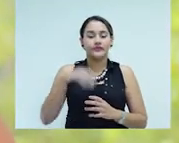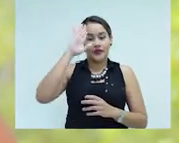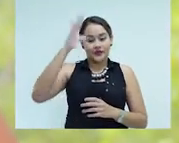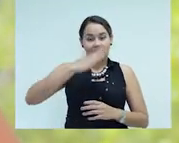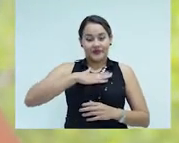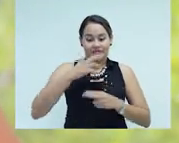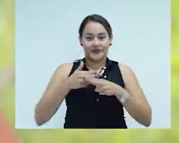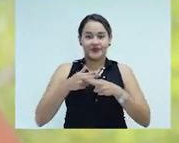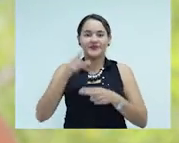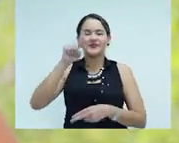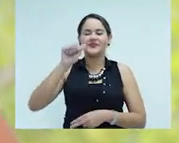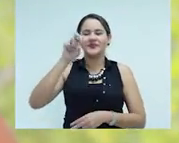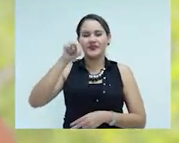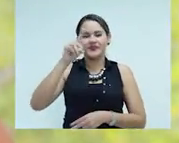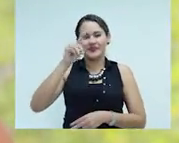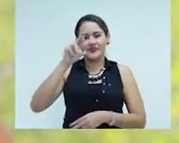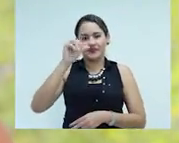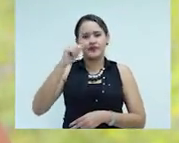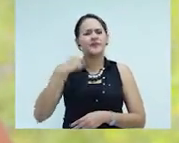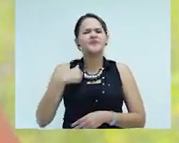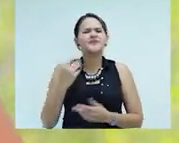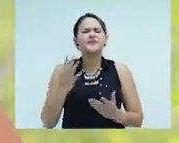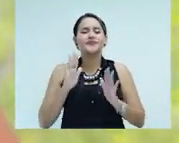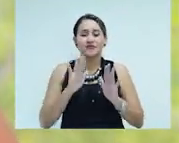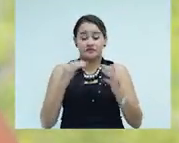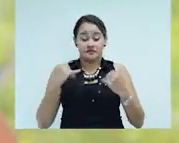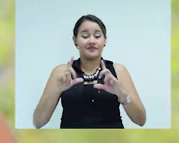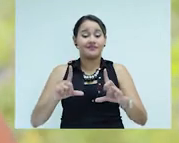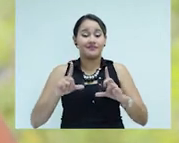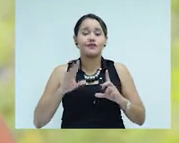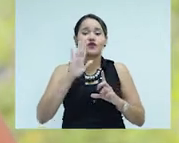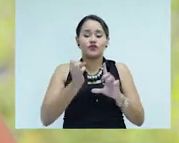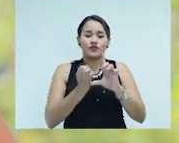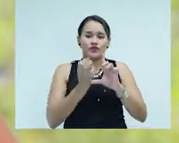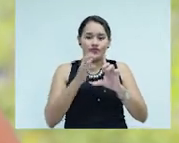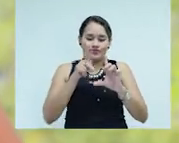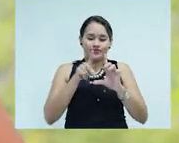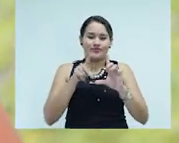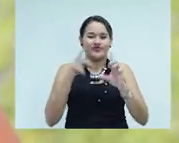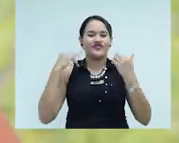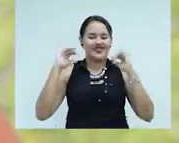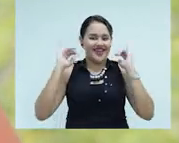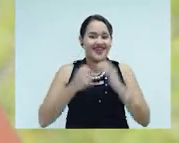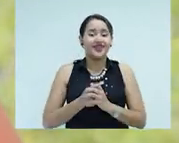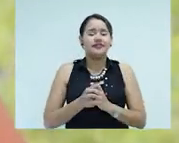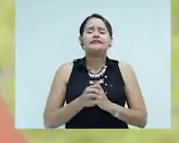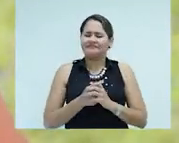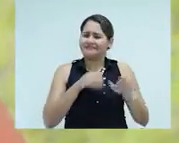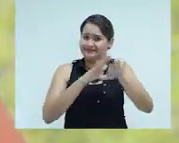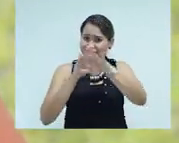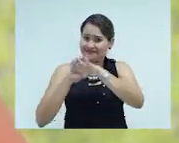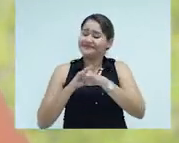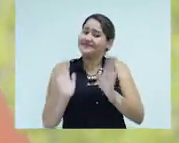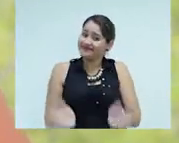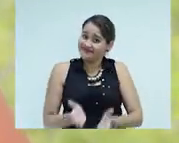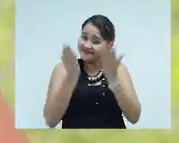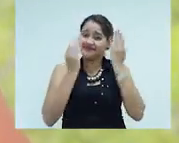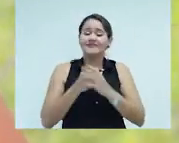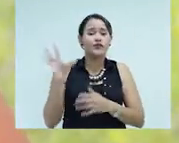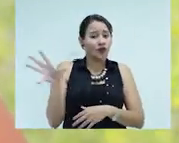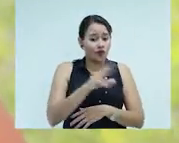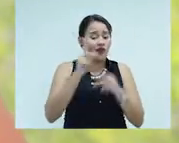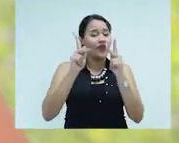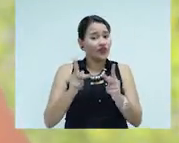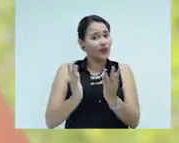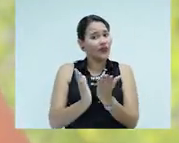Hola, mi nombre es Sandra Yolima Cárdenas, soy egresada del programa de licenciatura en preescolar. Invito a todos los compañeros a que